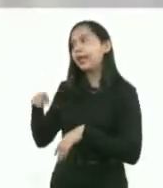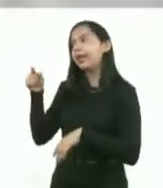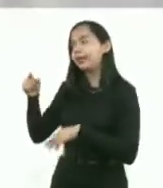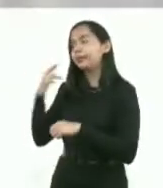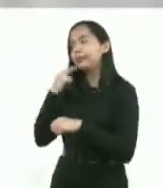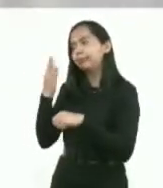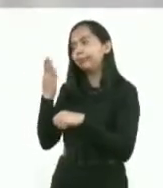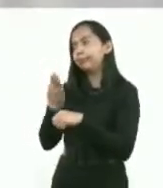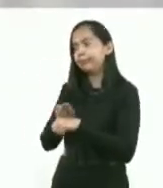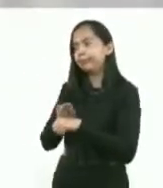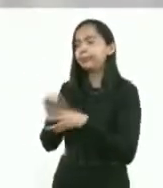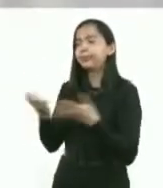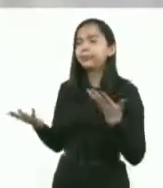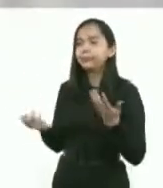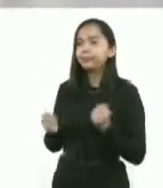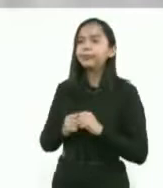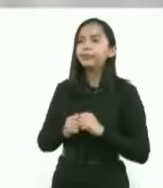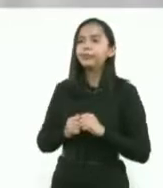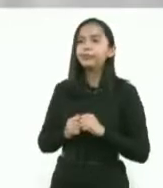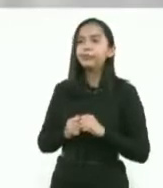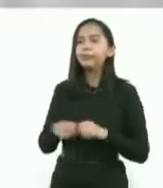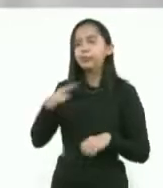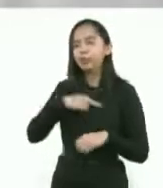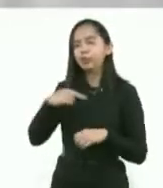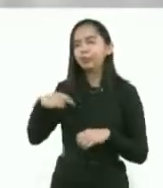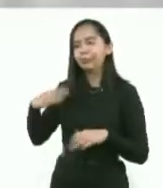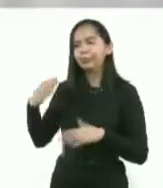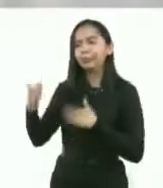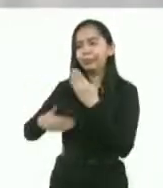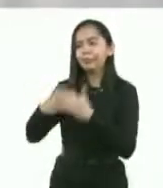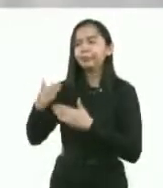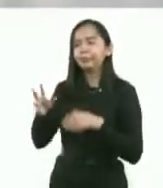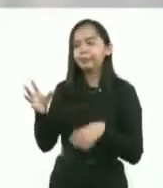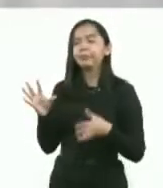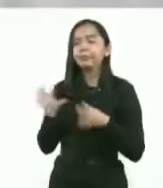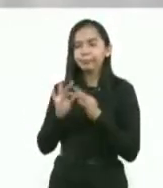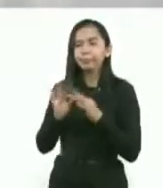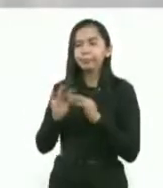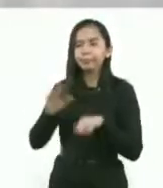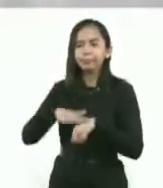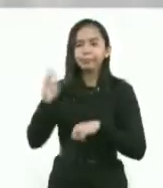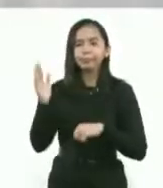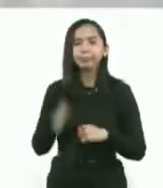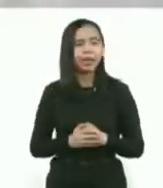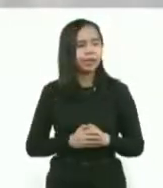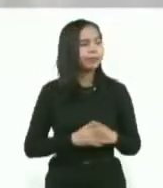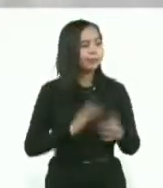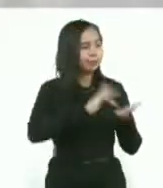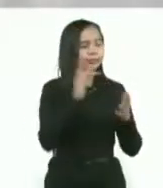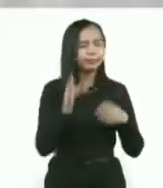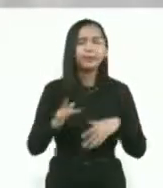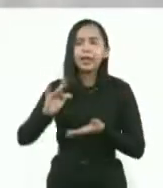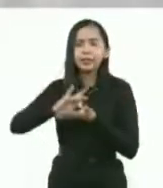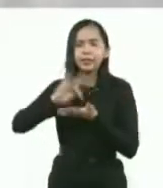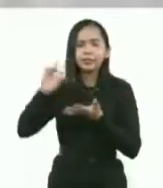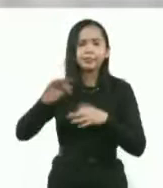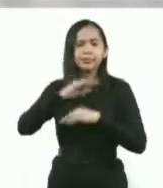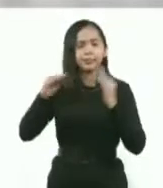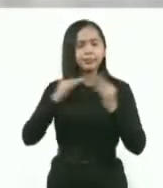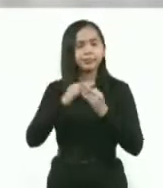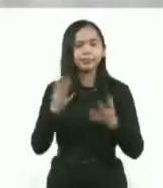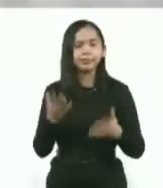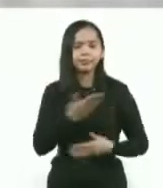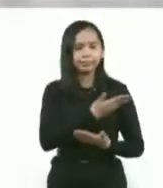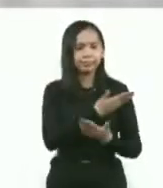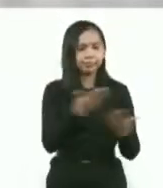en todo caso, ¿qué continuaría? Pues ya lo iríamos viendo en el transcurso de estos días. Muchas gracias. Gracias a ustedes. Nada más les voy a enseñar muy